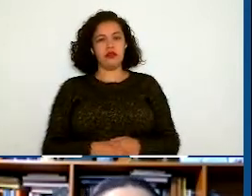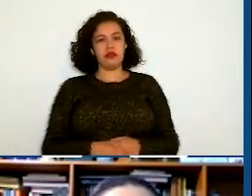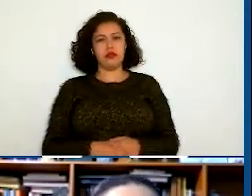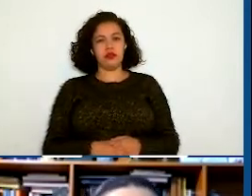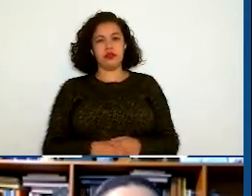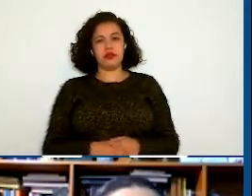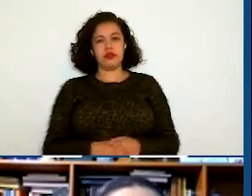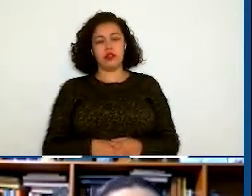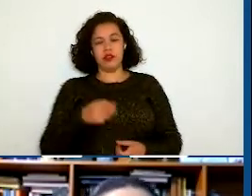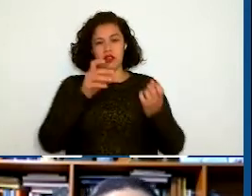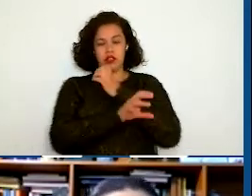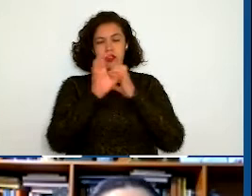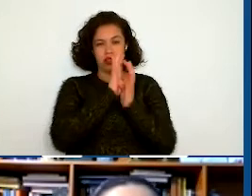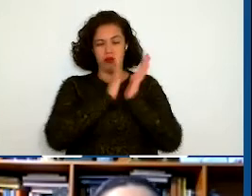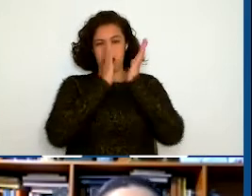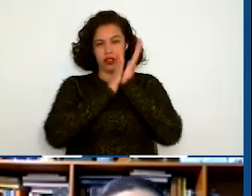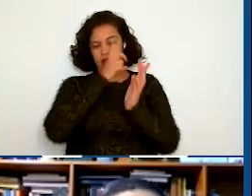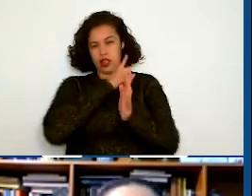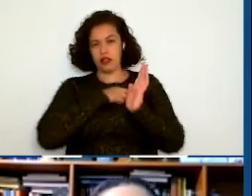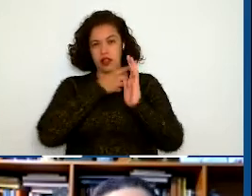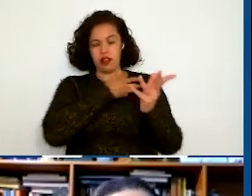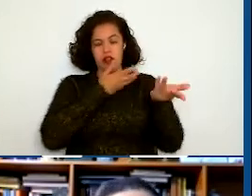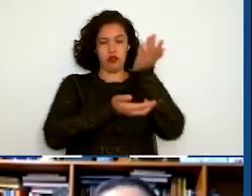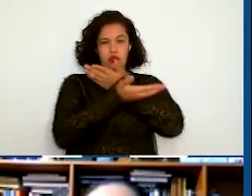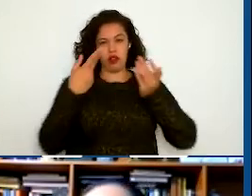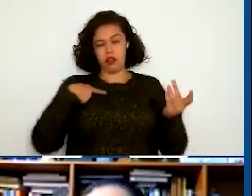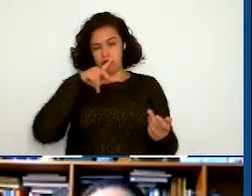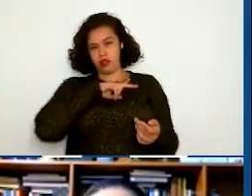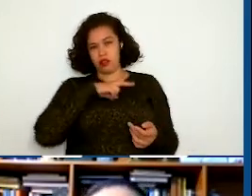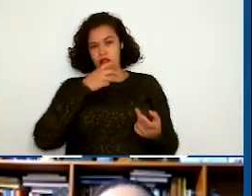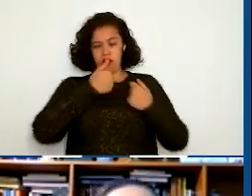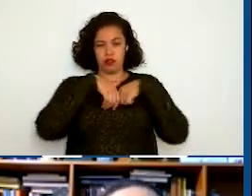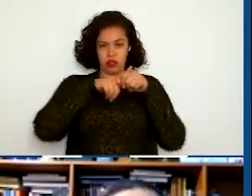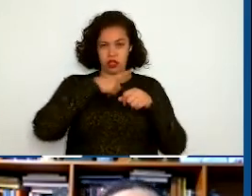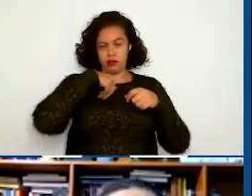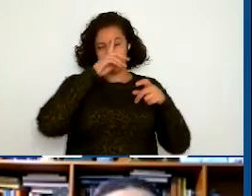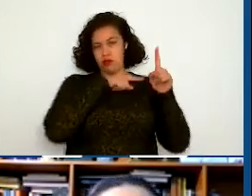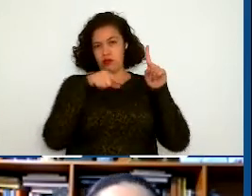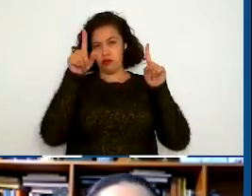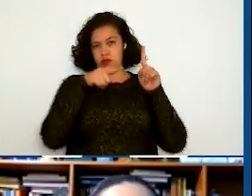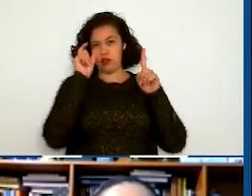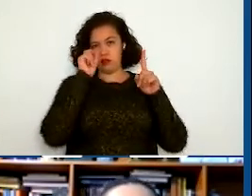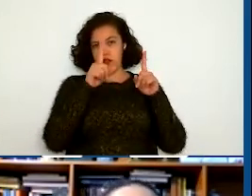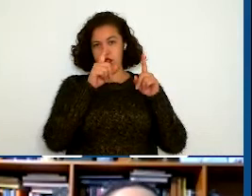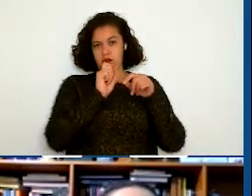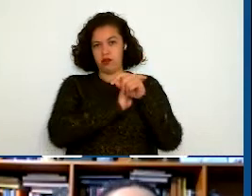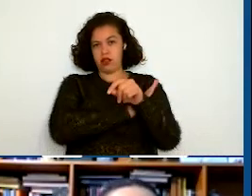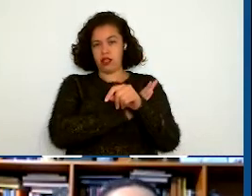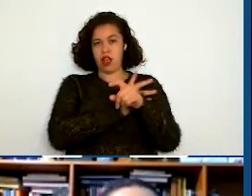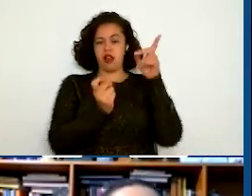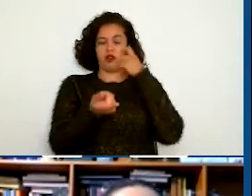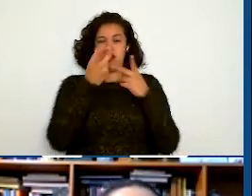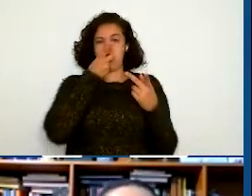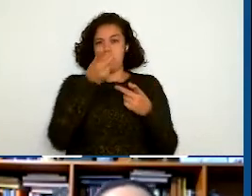elementos que tienen que estar en equilibrio, aspectos personales, pero también sociales, pero también ambientales, ¿no?, emocionales, algunos autores